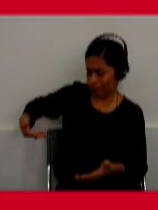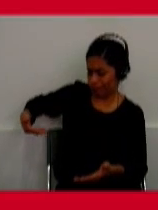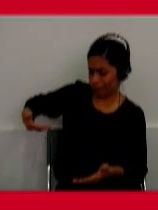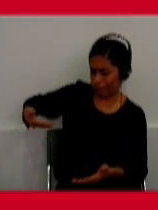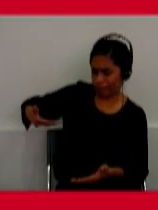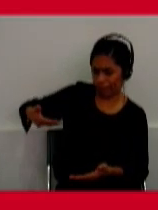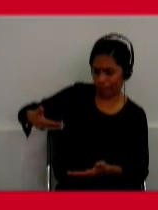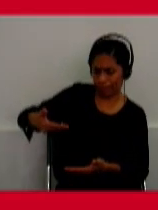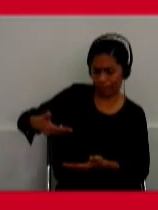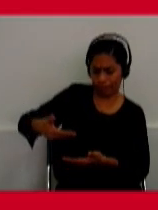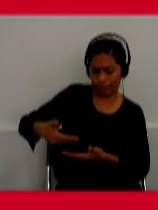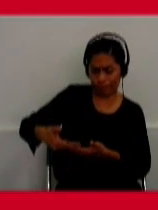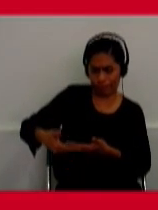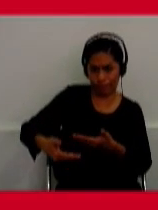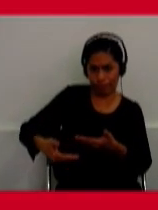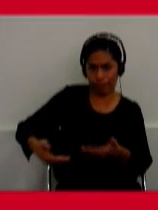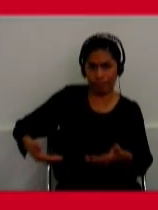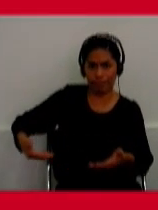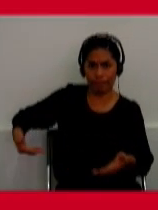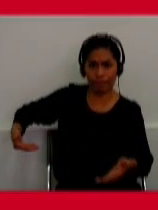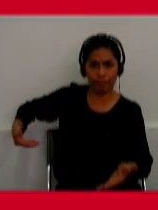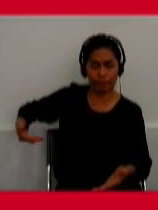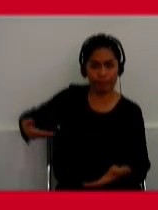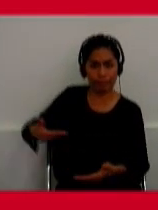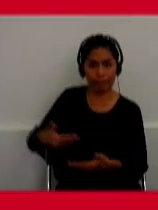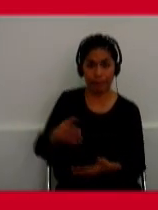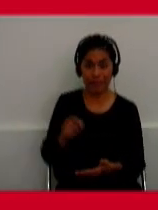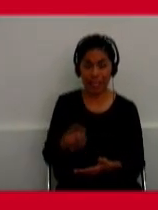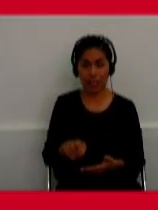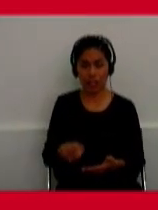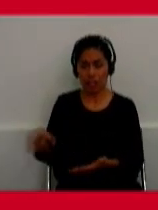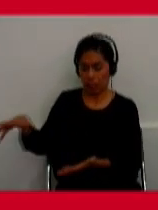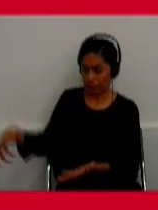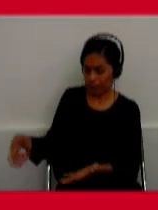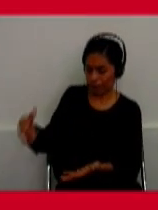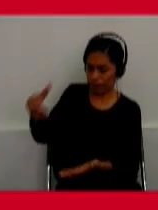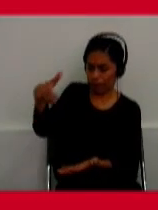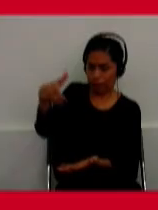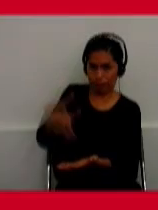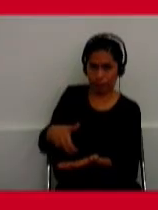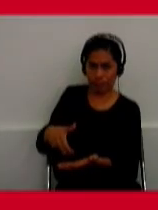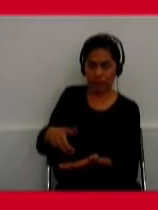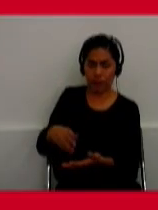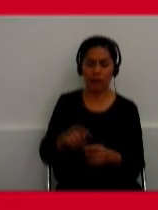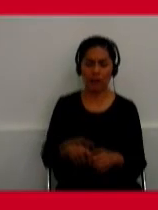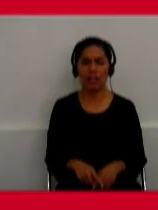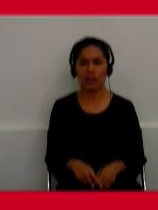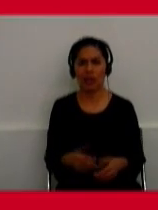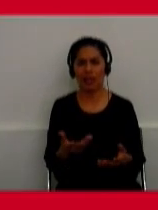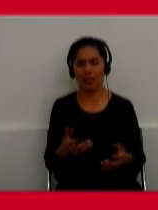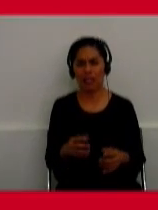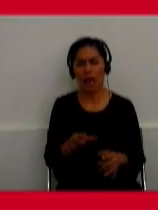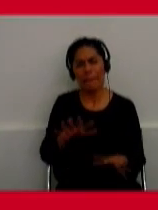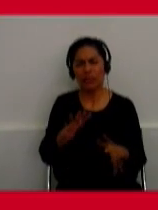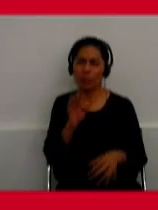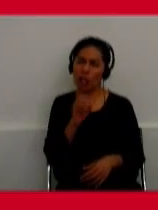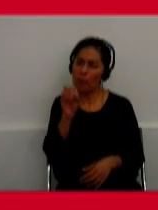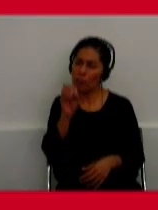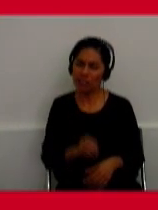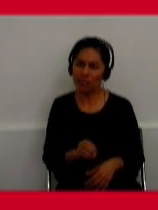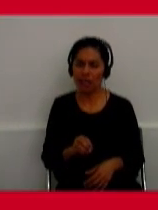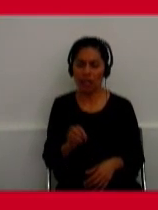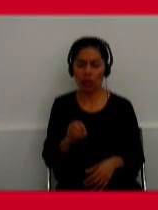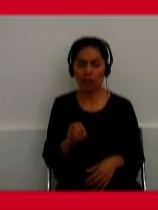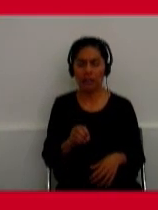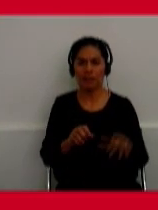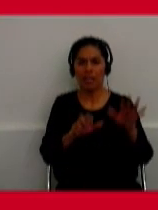El shear es ya el que está en la descarga del underflow del espesador. El porcentaje sólido, estamos hablando de 68, la